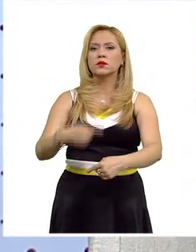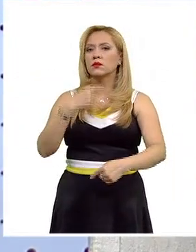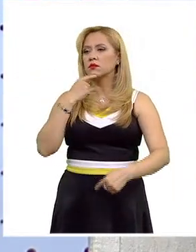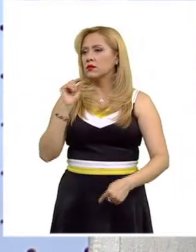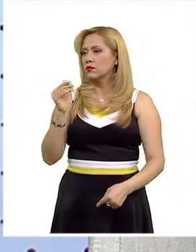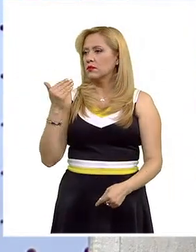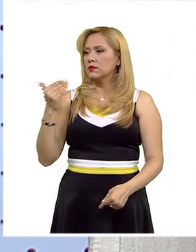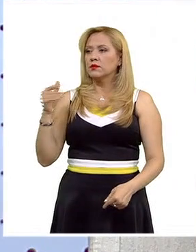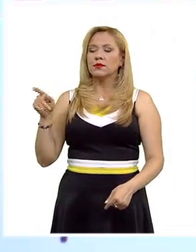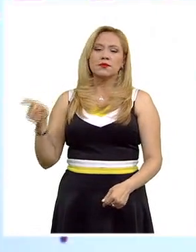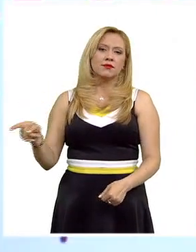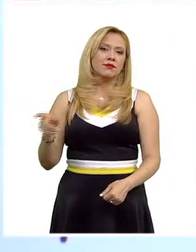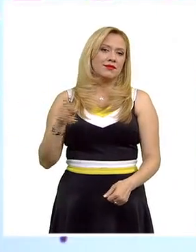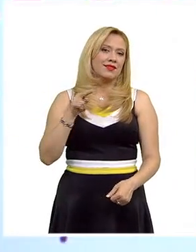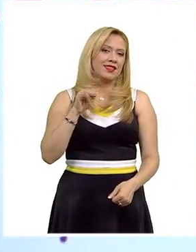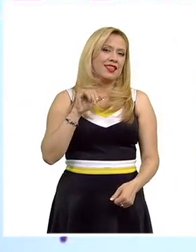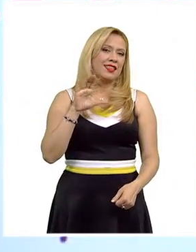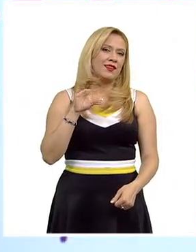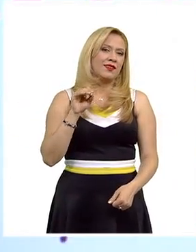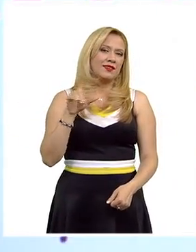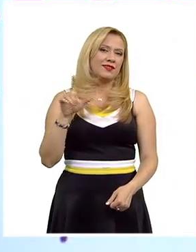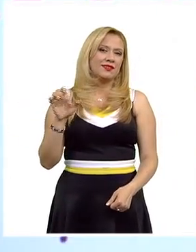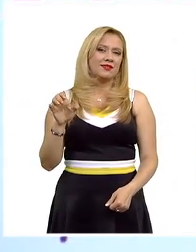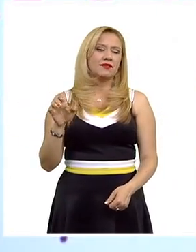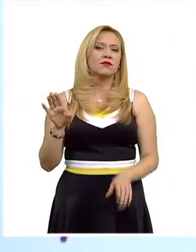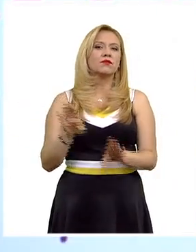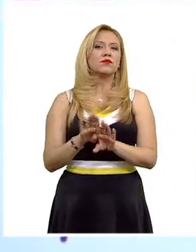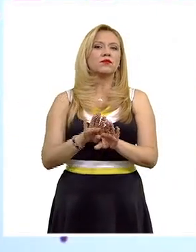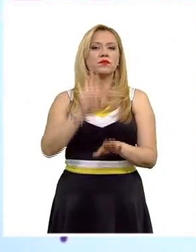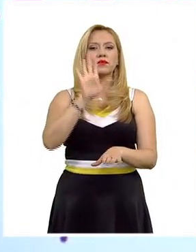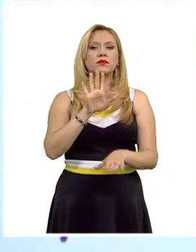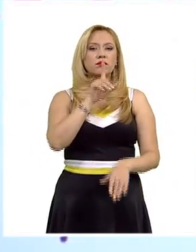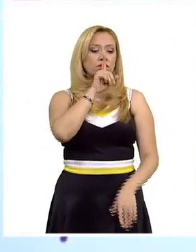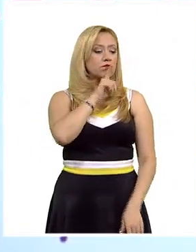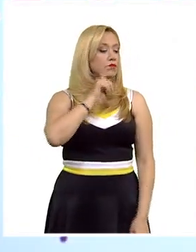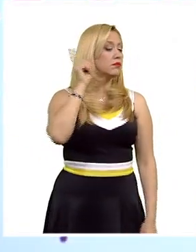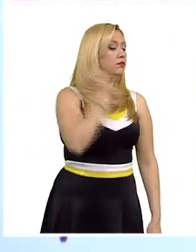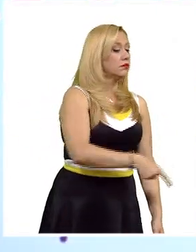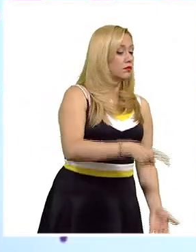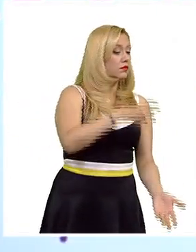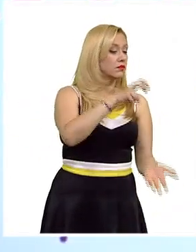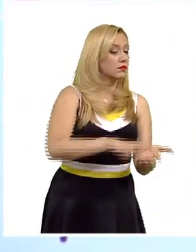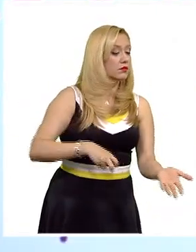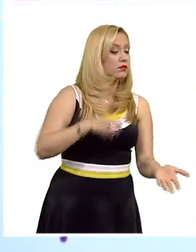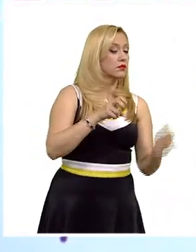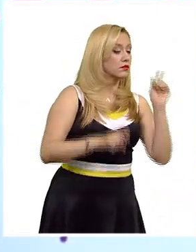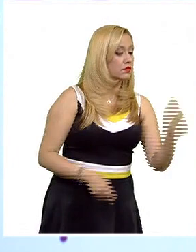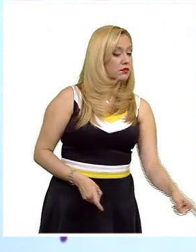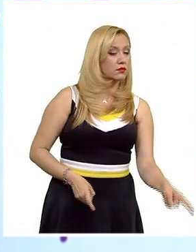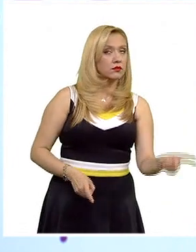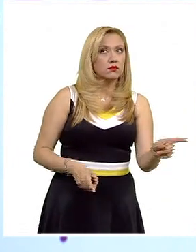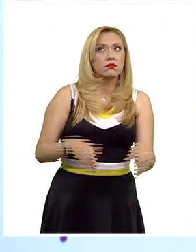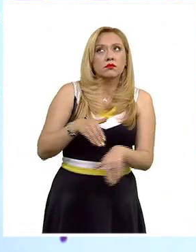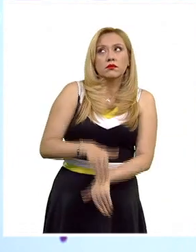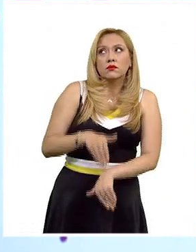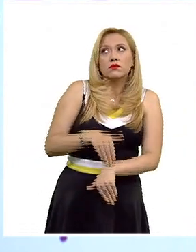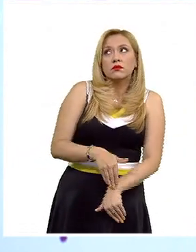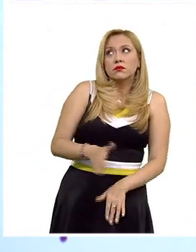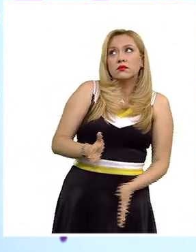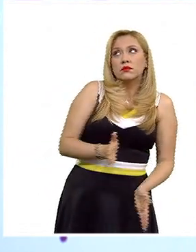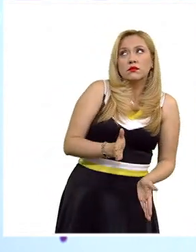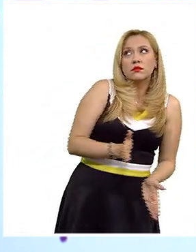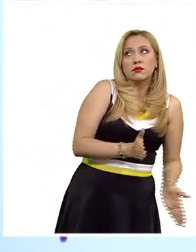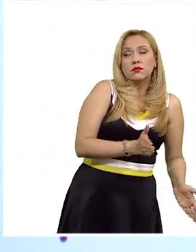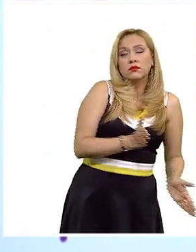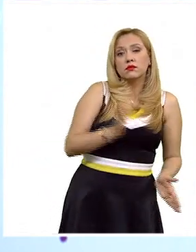un momento Nicole que es una forma de disciplinar a las mujeres y de excluirlas de los espacios que tradicionalmente